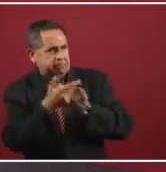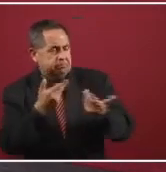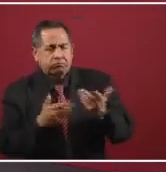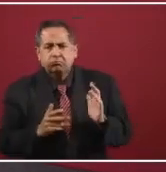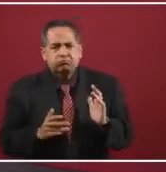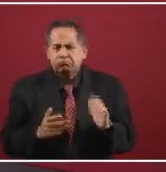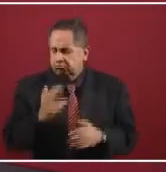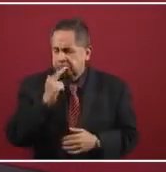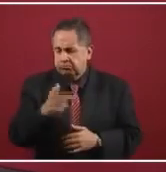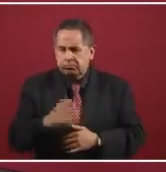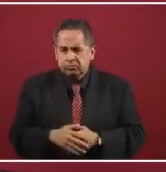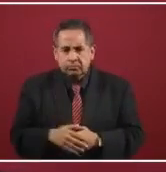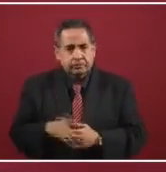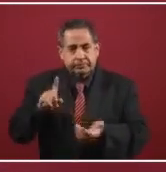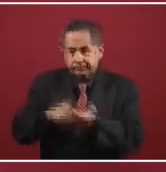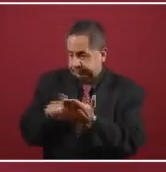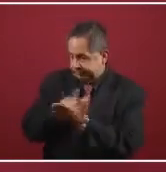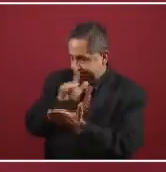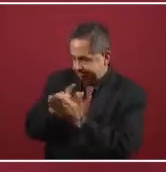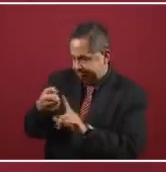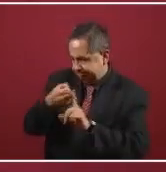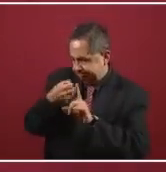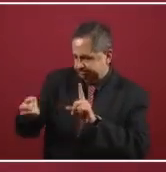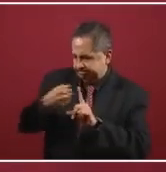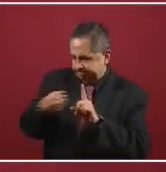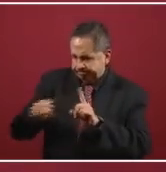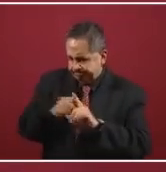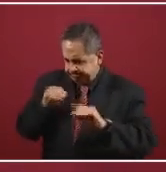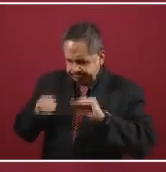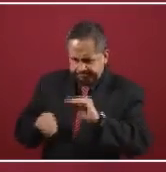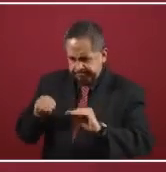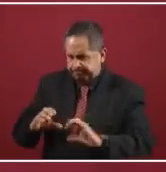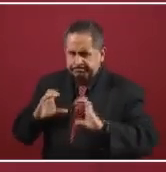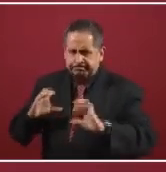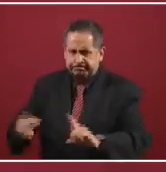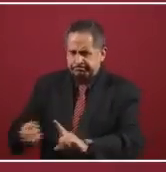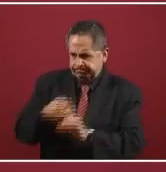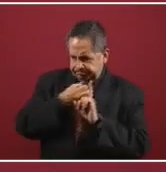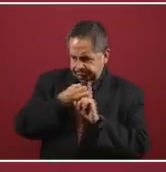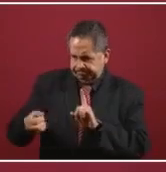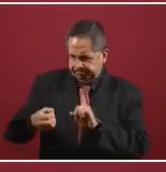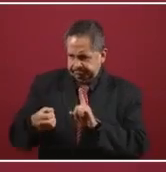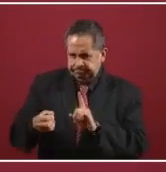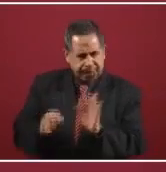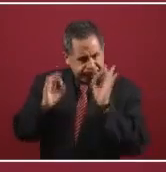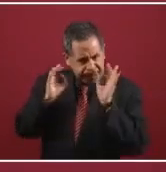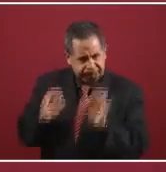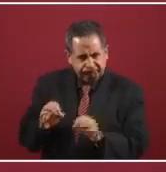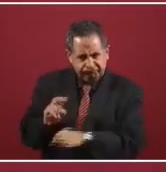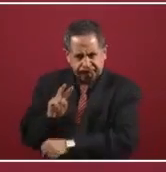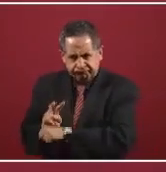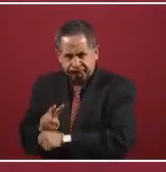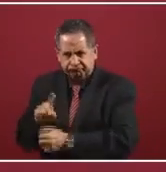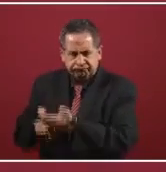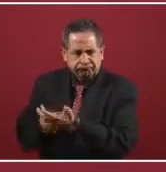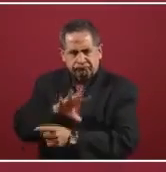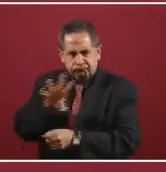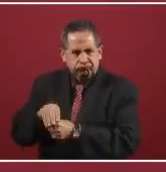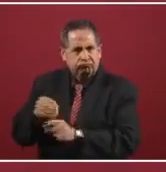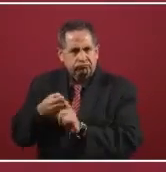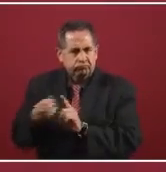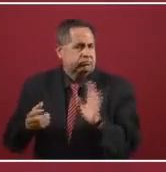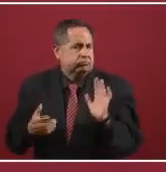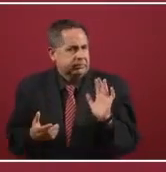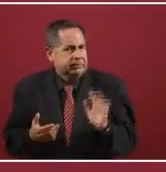se ordenara el flujo migratorio, el que